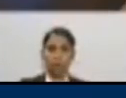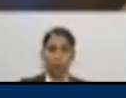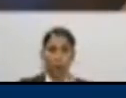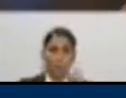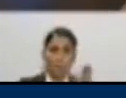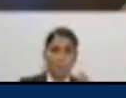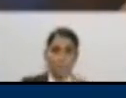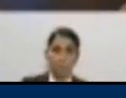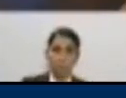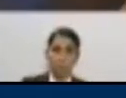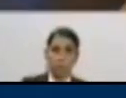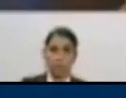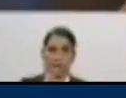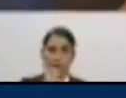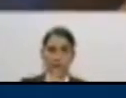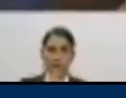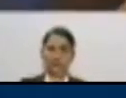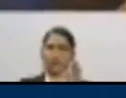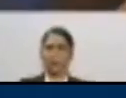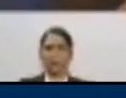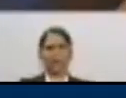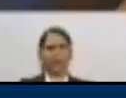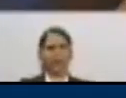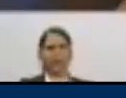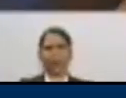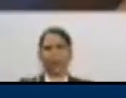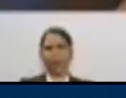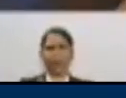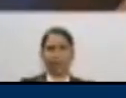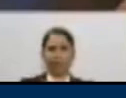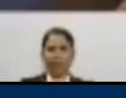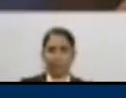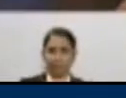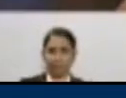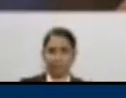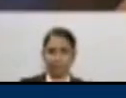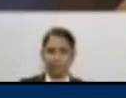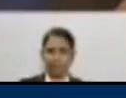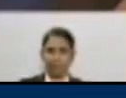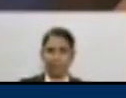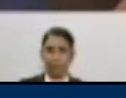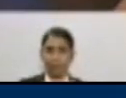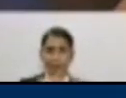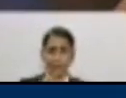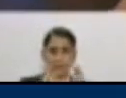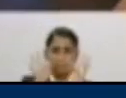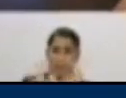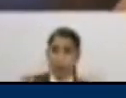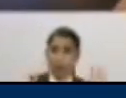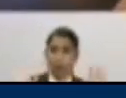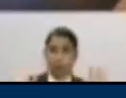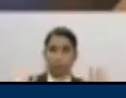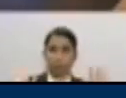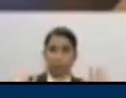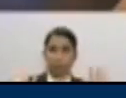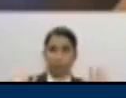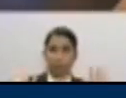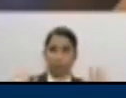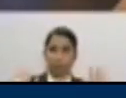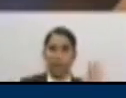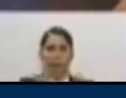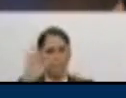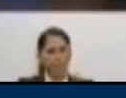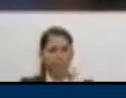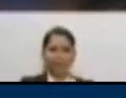posibilidad frente a lo golpeado que esté el otro. Ahorita China no puede protagonizar un escándalo más, tiene que hacer las cosas un poquito más